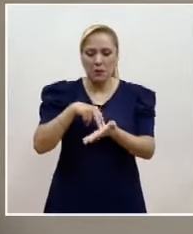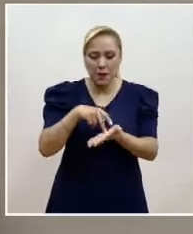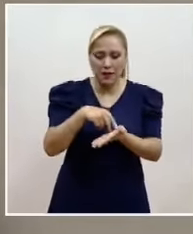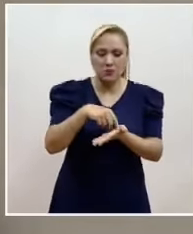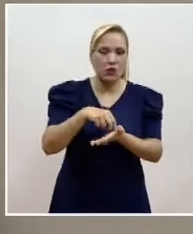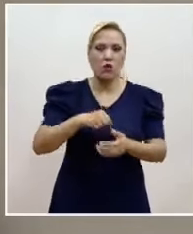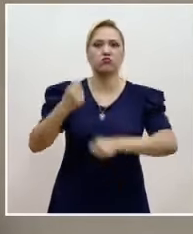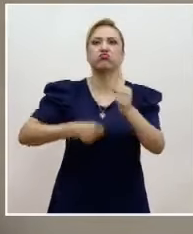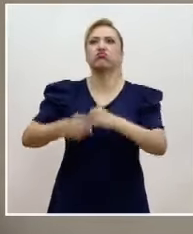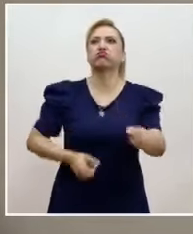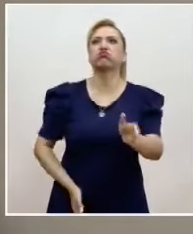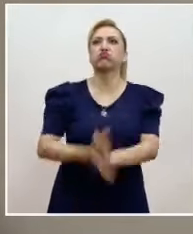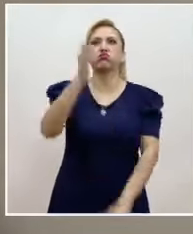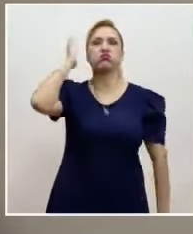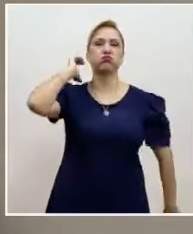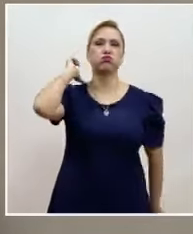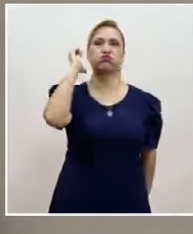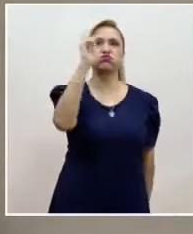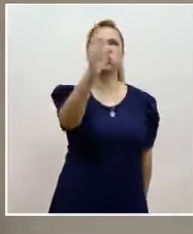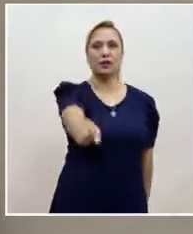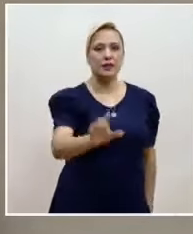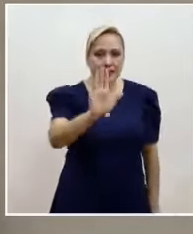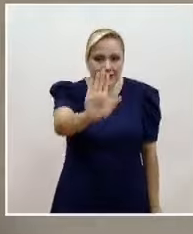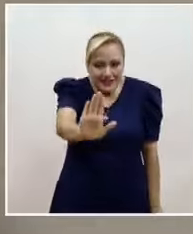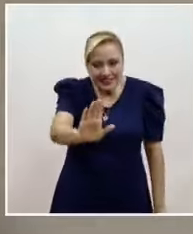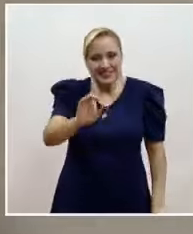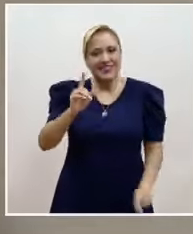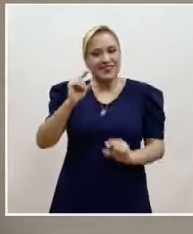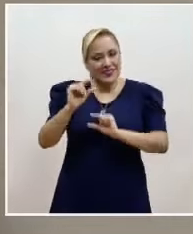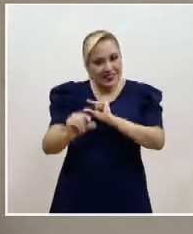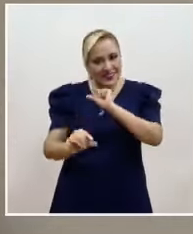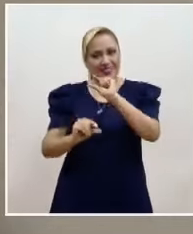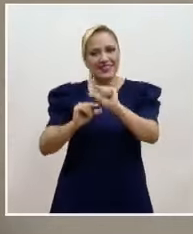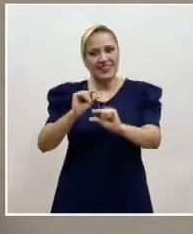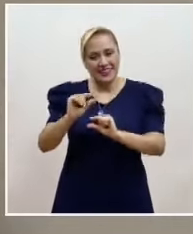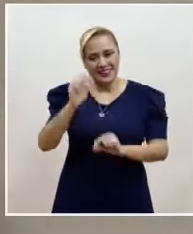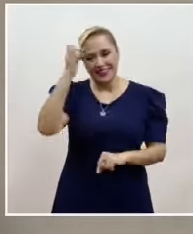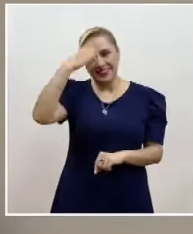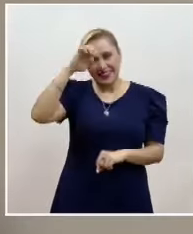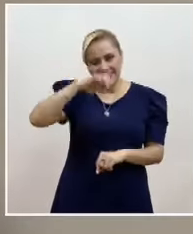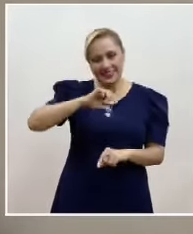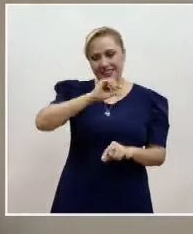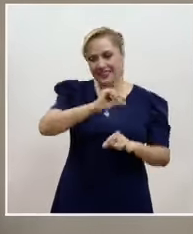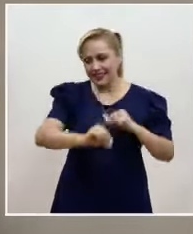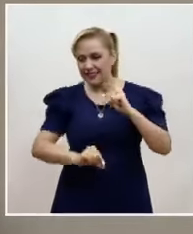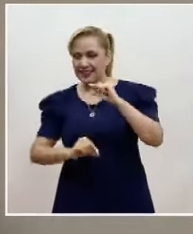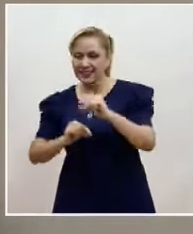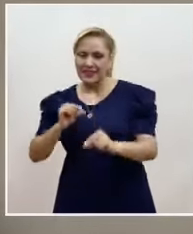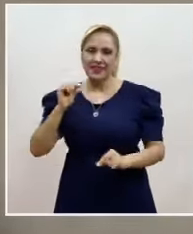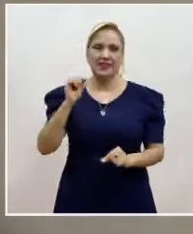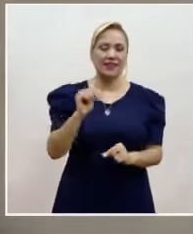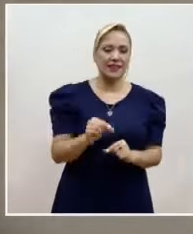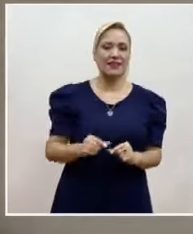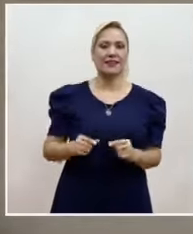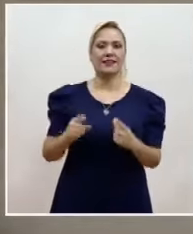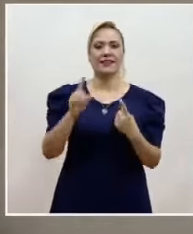correr. Y creo que estas dos posturas nos impiden, nos generan, por un lado,